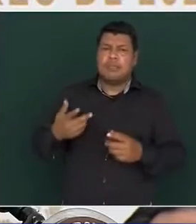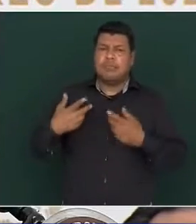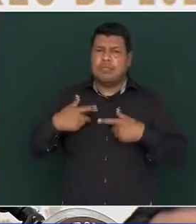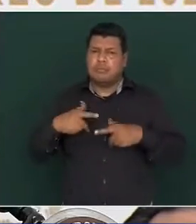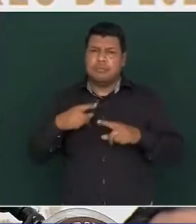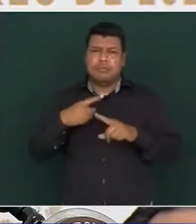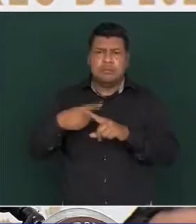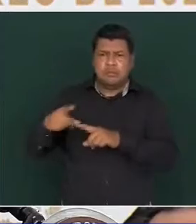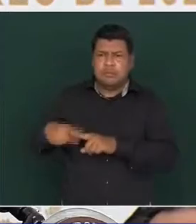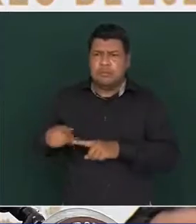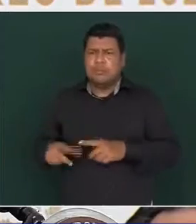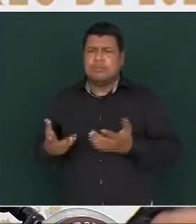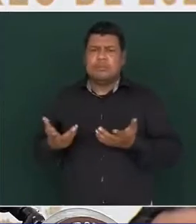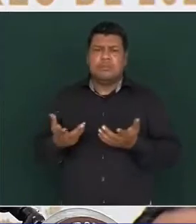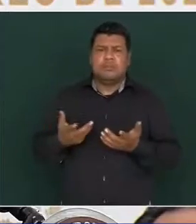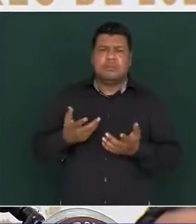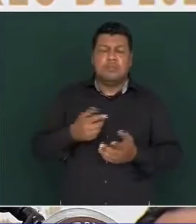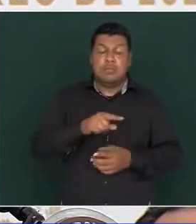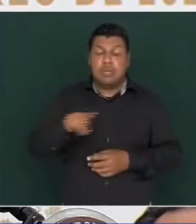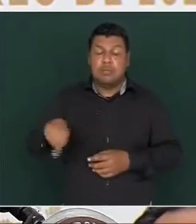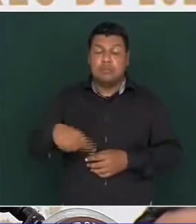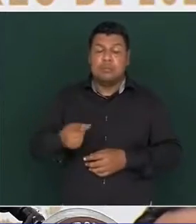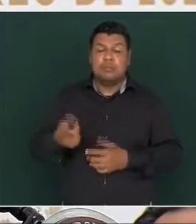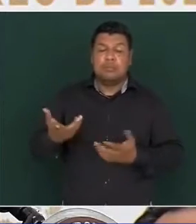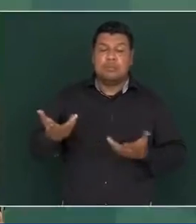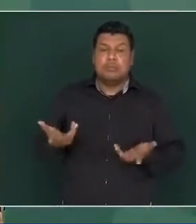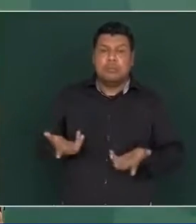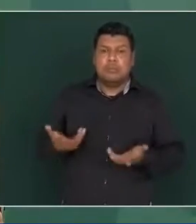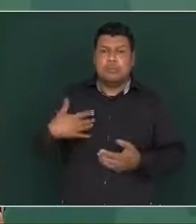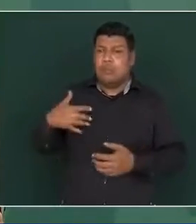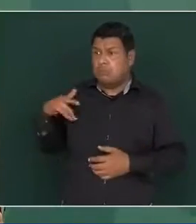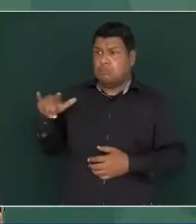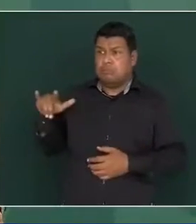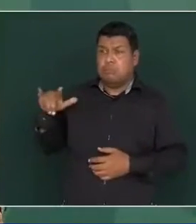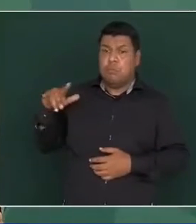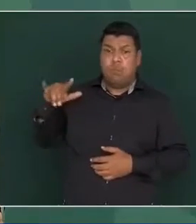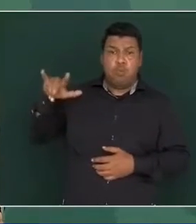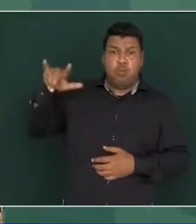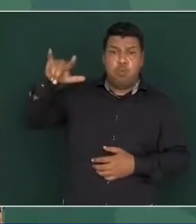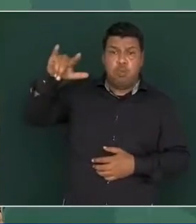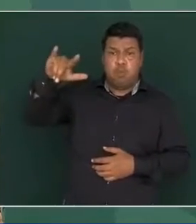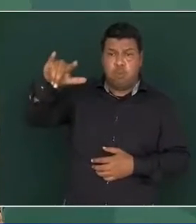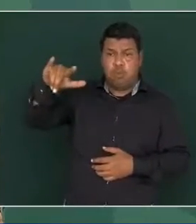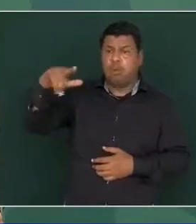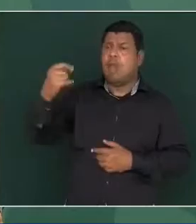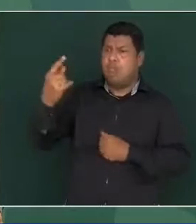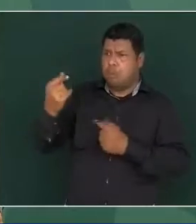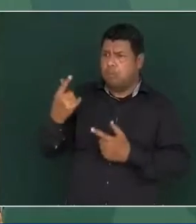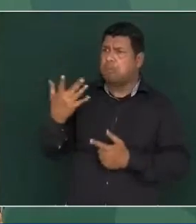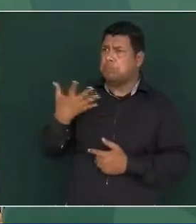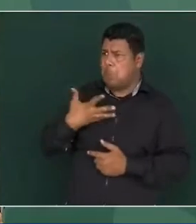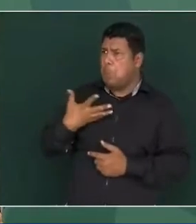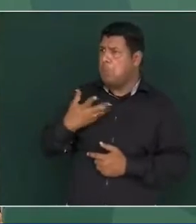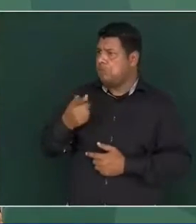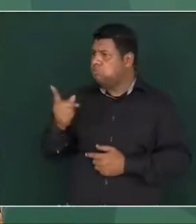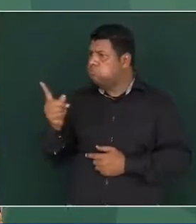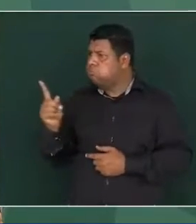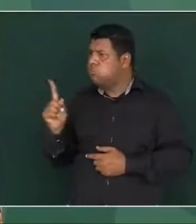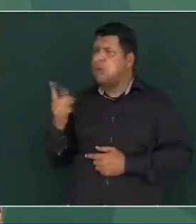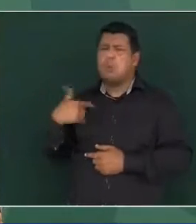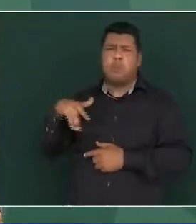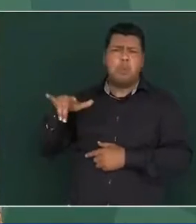gente que cuenta con esta posibilidad de tener un avión, donde podrán resguardarlo, donde podrán